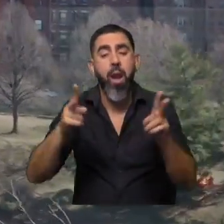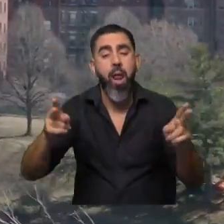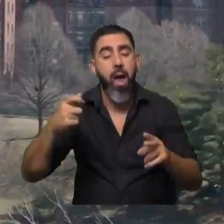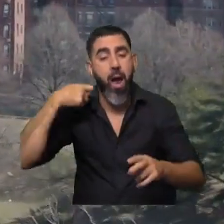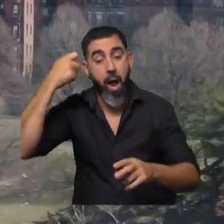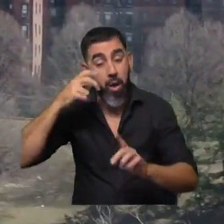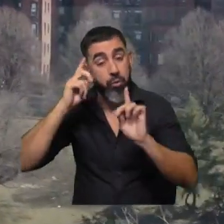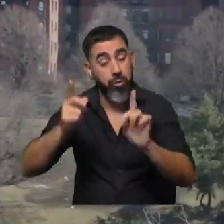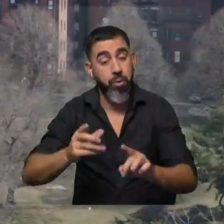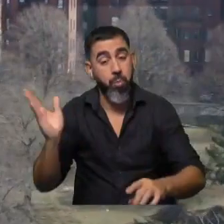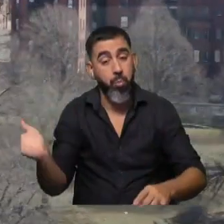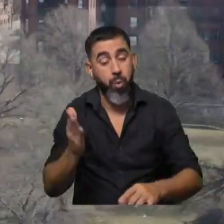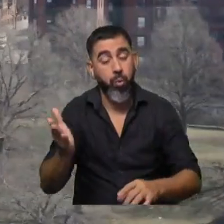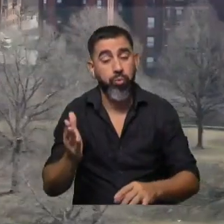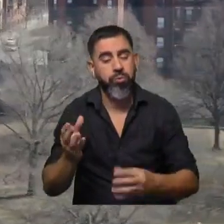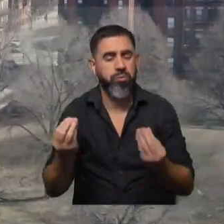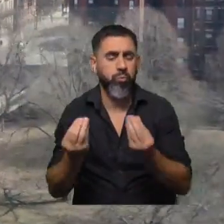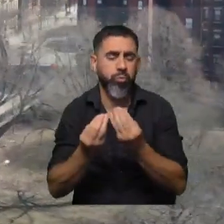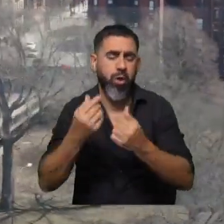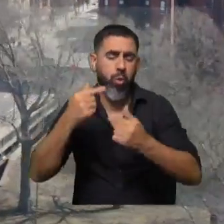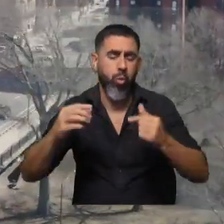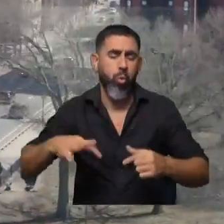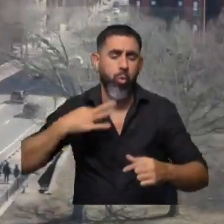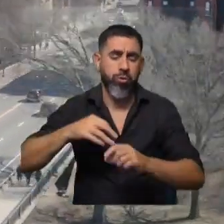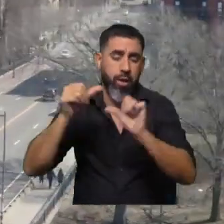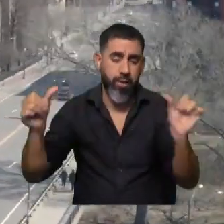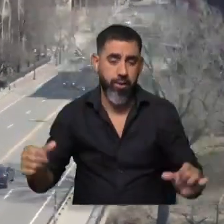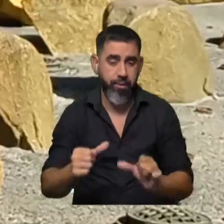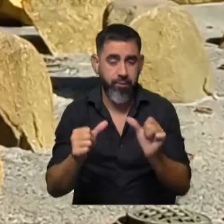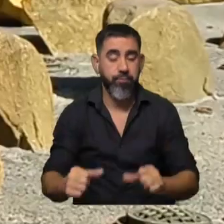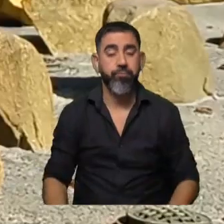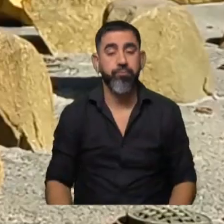largometraje. He hecho un montón de cosas en mi vida. En realidad porque,